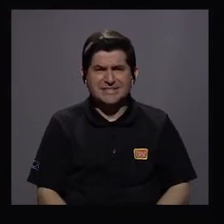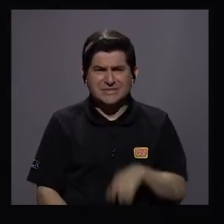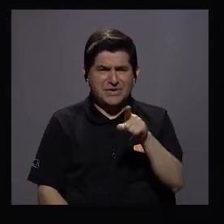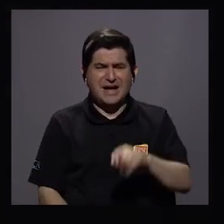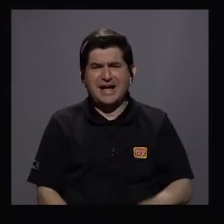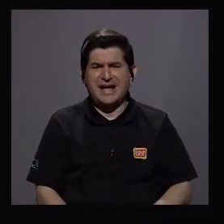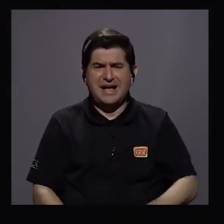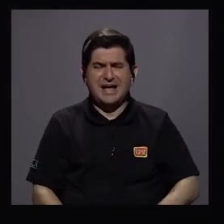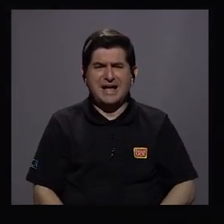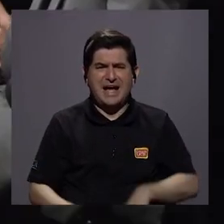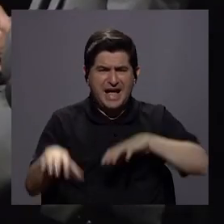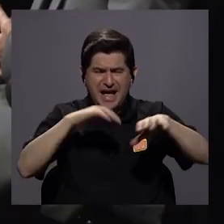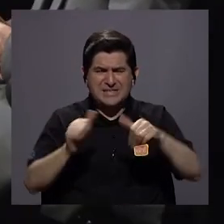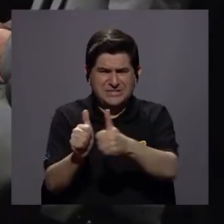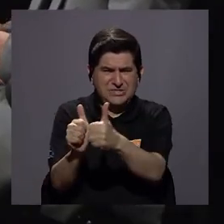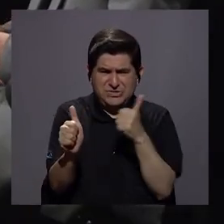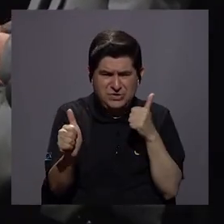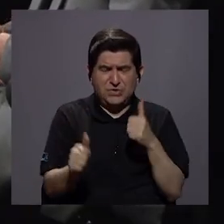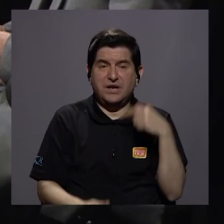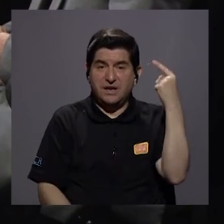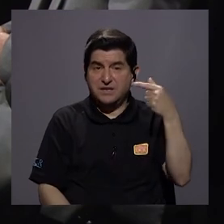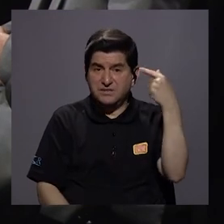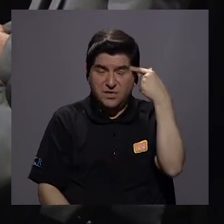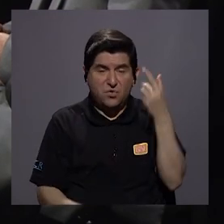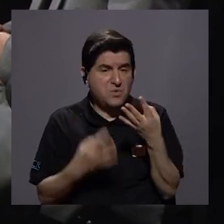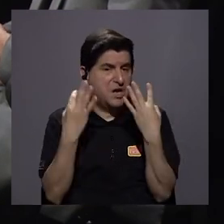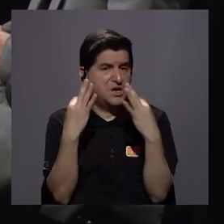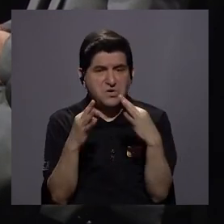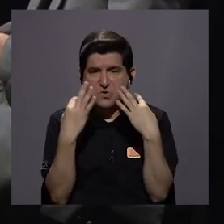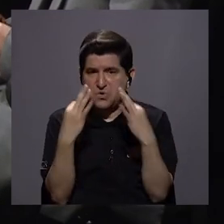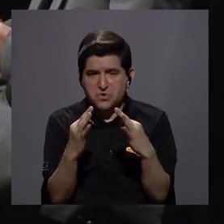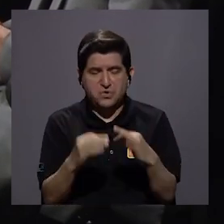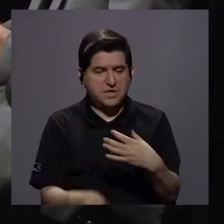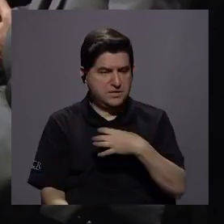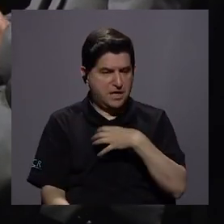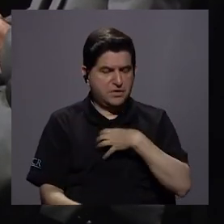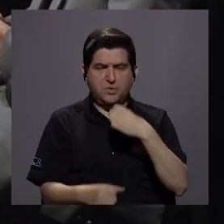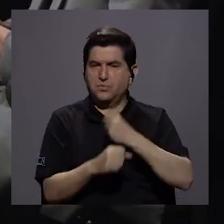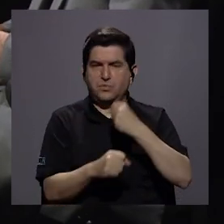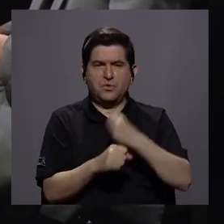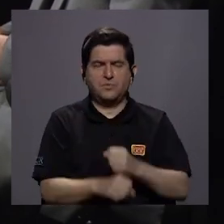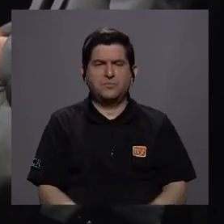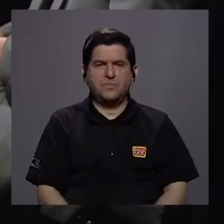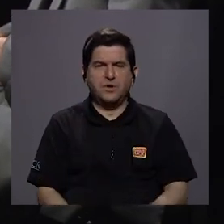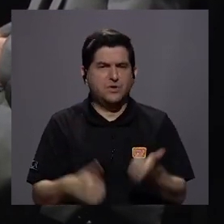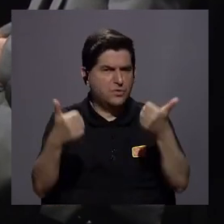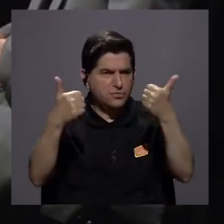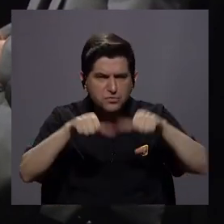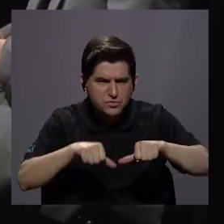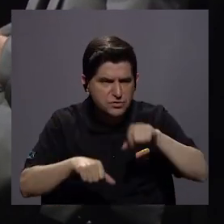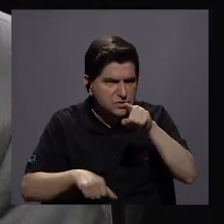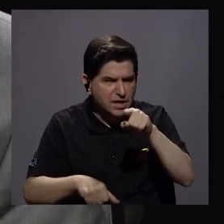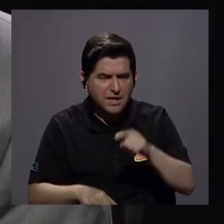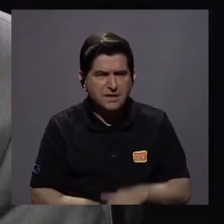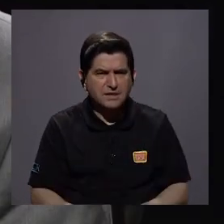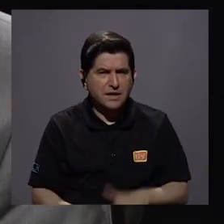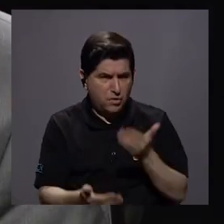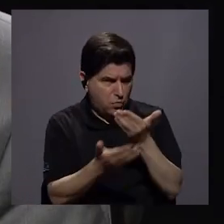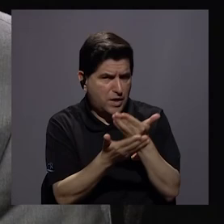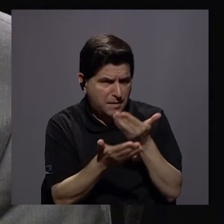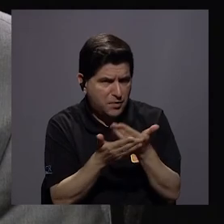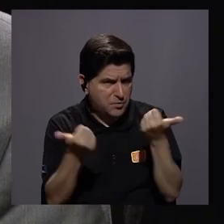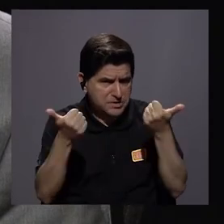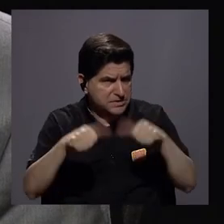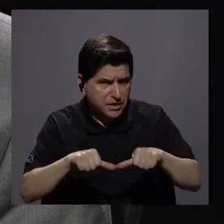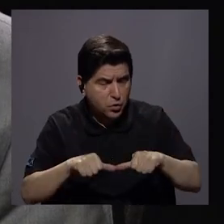regresivas y por parte del gobierno no estaba tratando de hacer lo propio bajando los gastos. ¿No está de acuerdo con las propuestas usted, don Carlos? ¿Perdón?